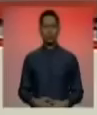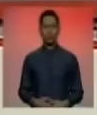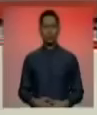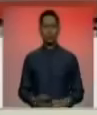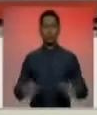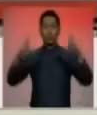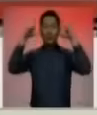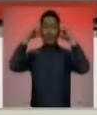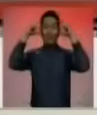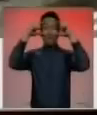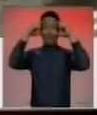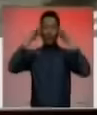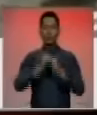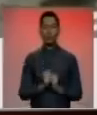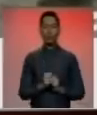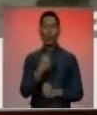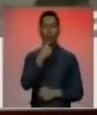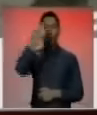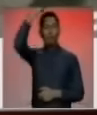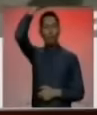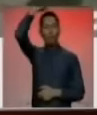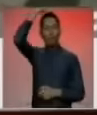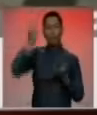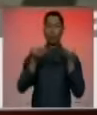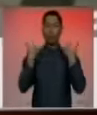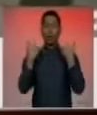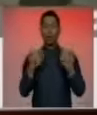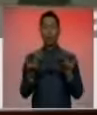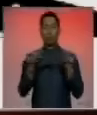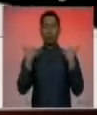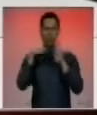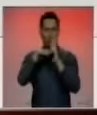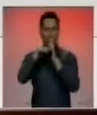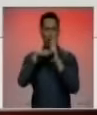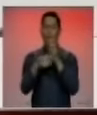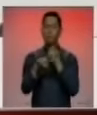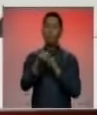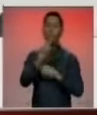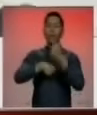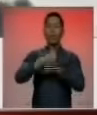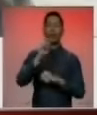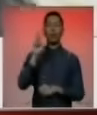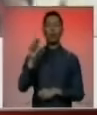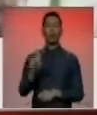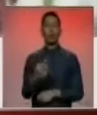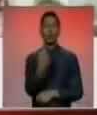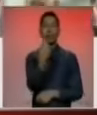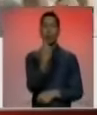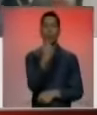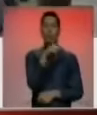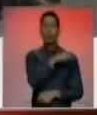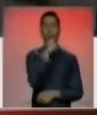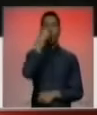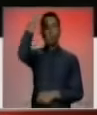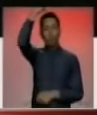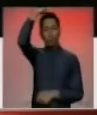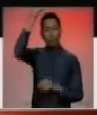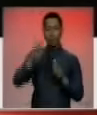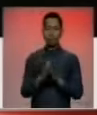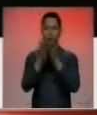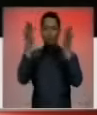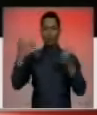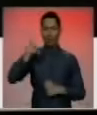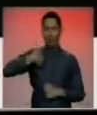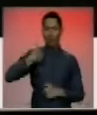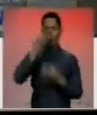Guillermo Lasso habría fingido la venta del Banco de Guayaquil en 2011, según la denuncia del periódico argentino Página 12. El magnate